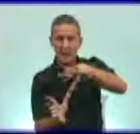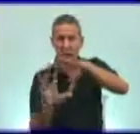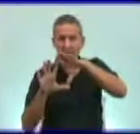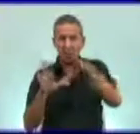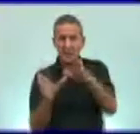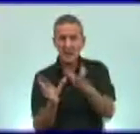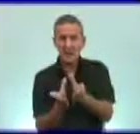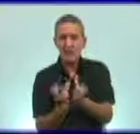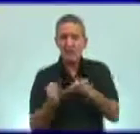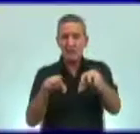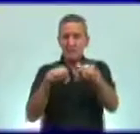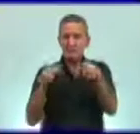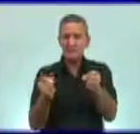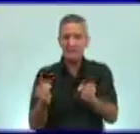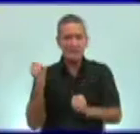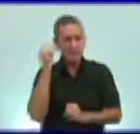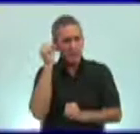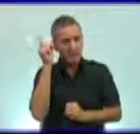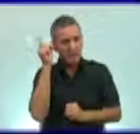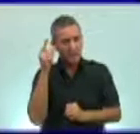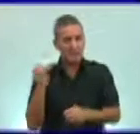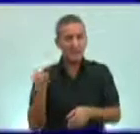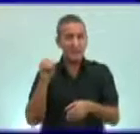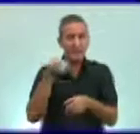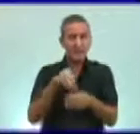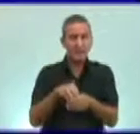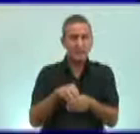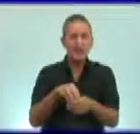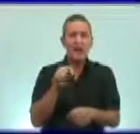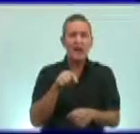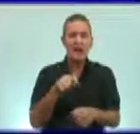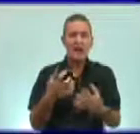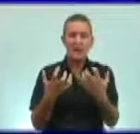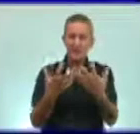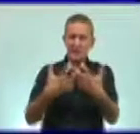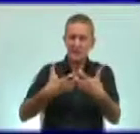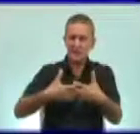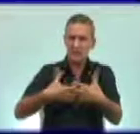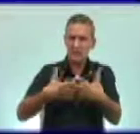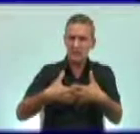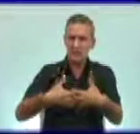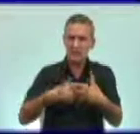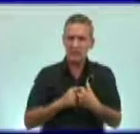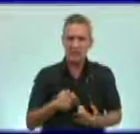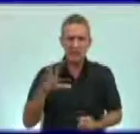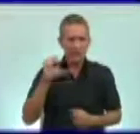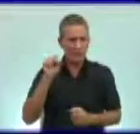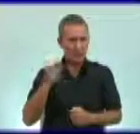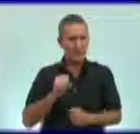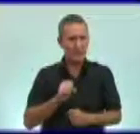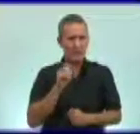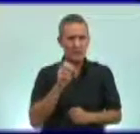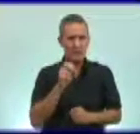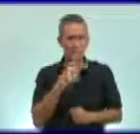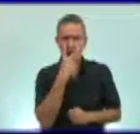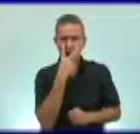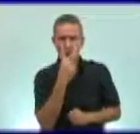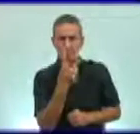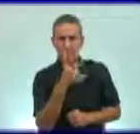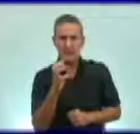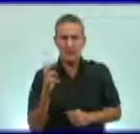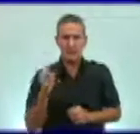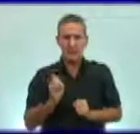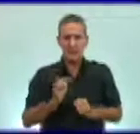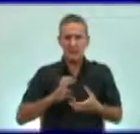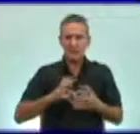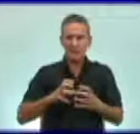ideas, dentro de la cual se encuentra el mecanicismo. Entender la realidad de manera mecánica está